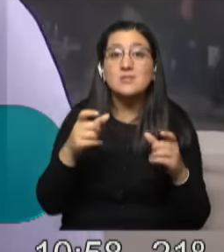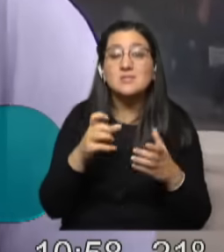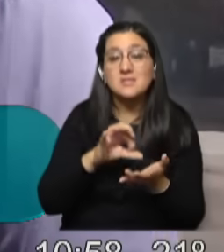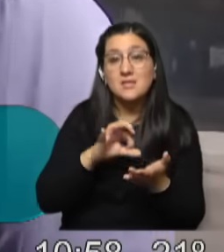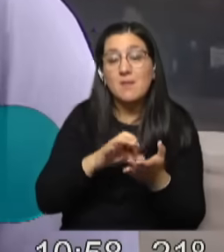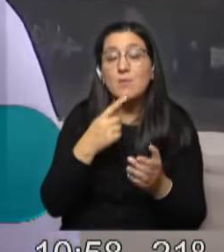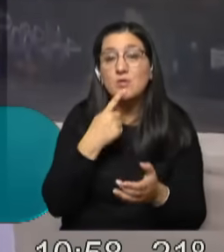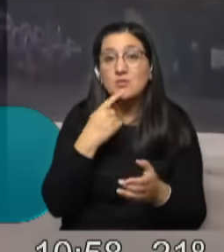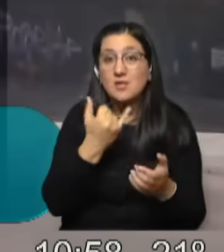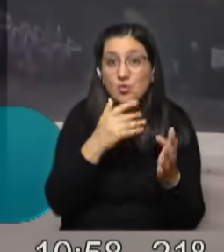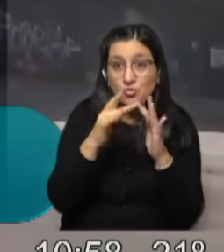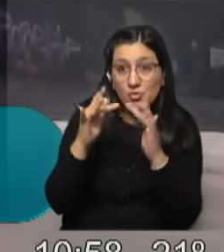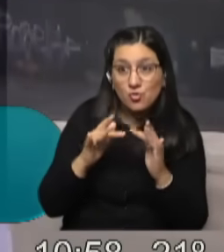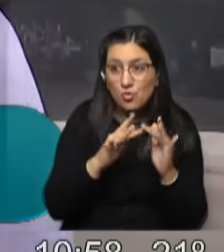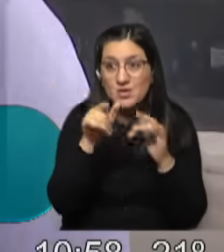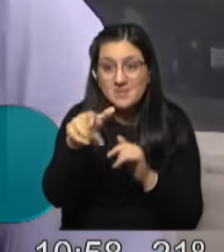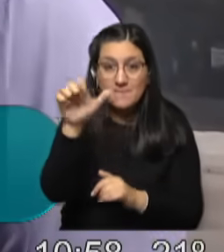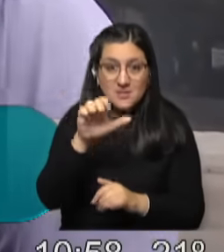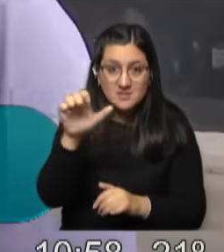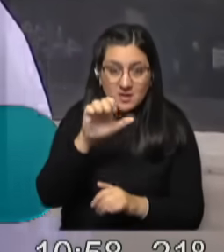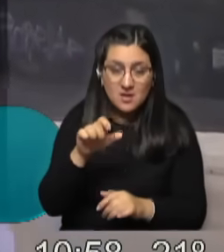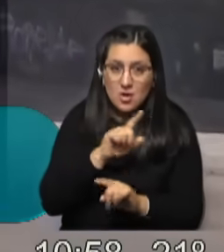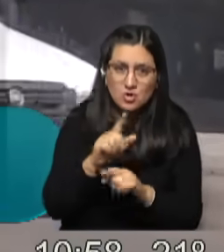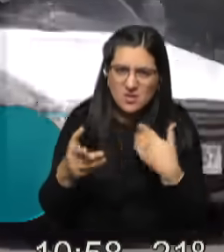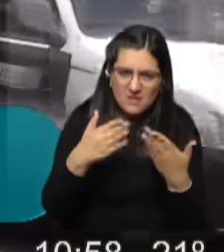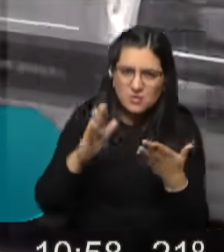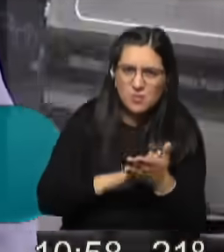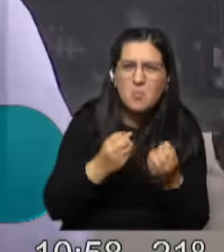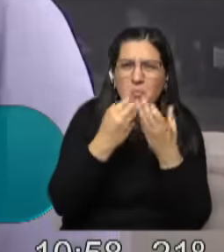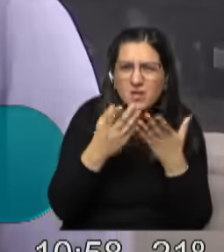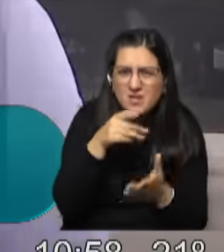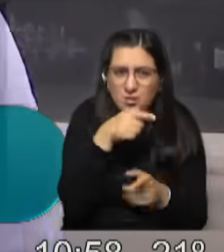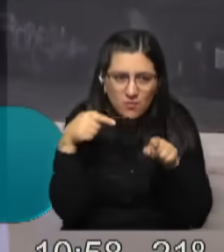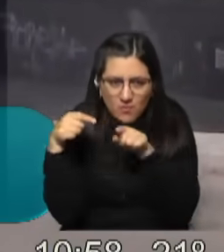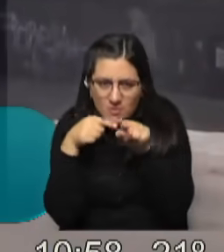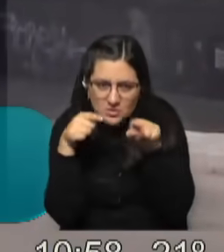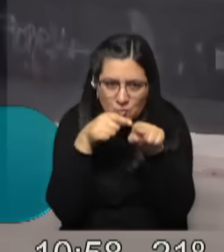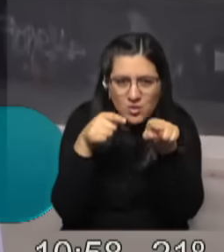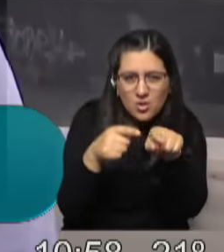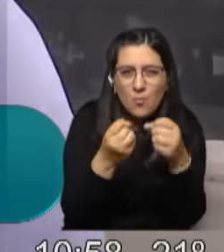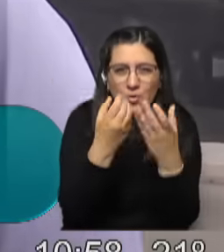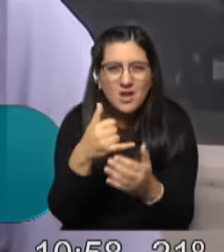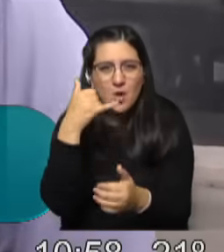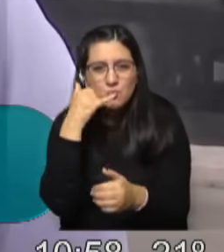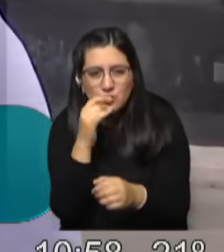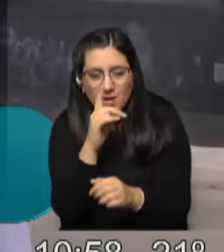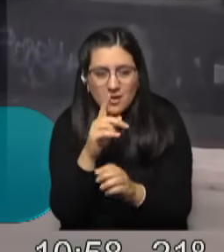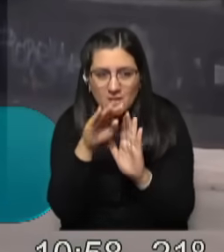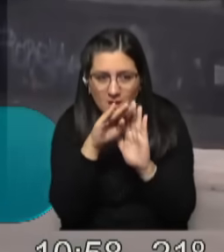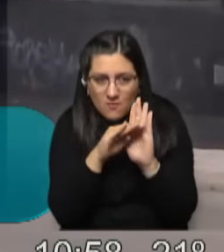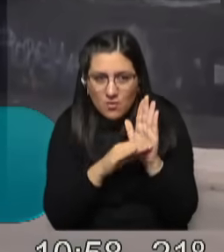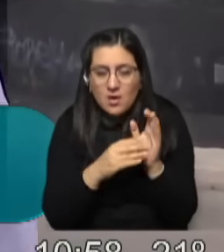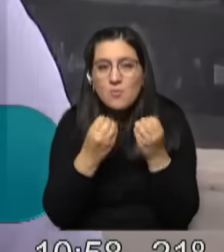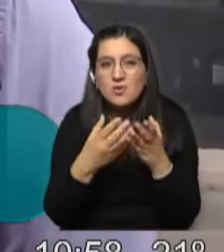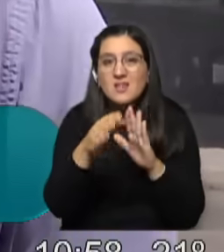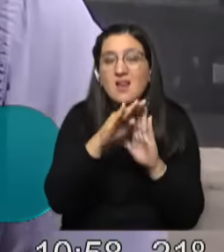empresa. Más allá de que lo tengan o no, ¿no se habla acerca de por qué fueron perseguidos, espionados, por qué se armaron estas listas de los dos